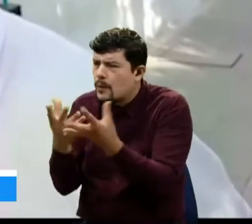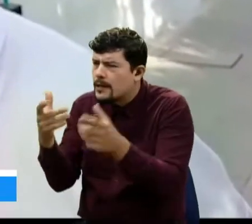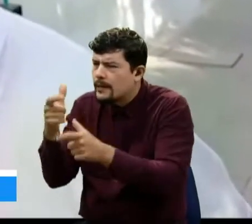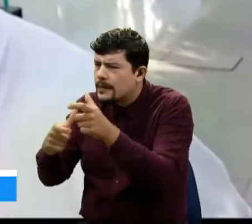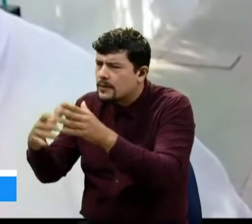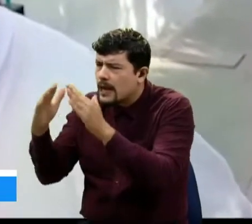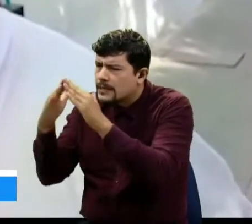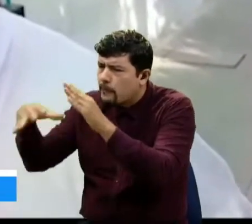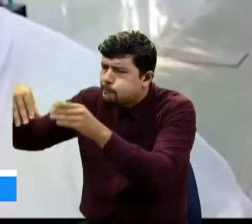3